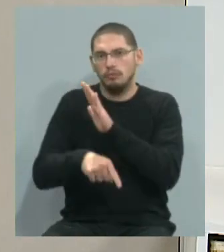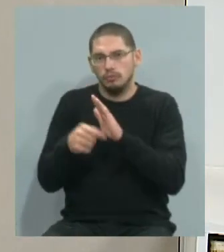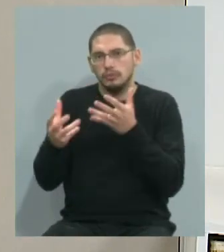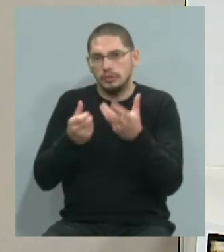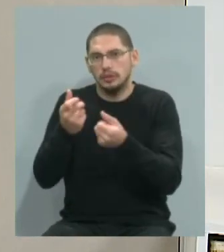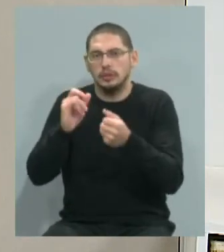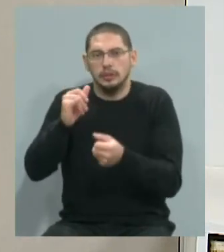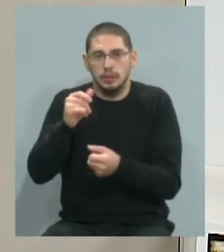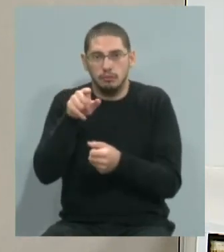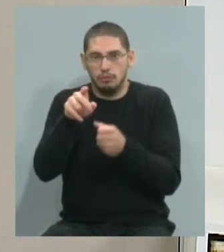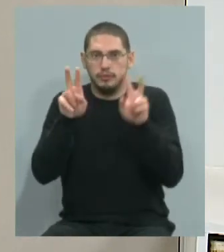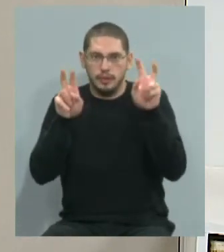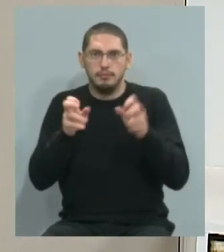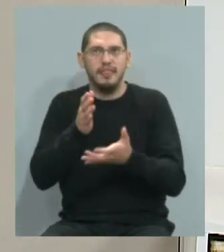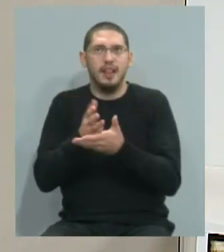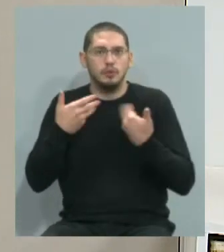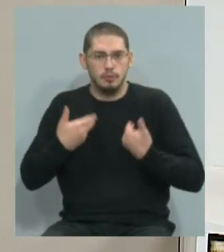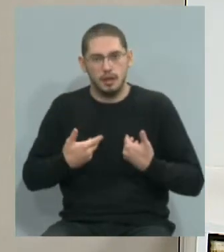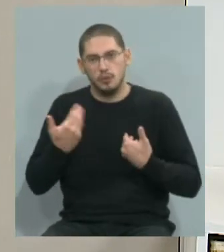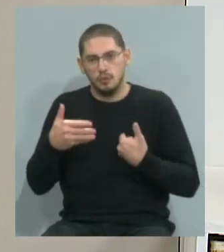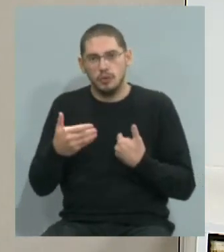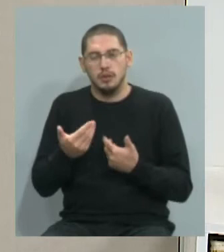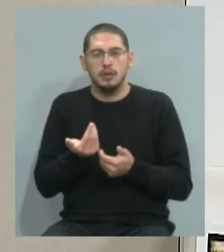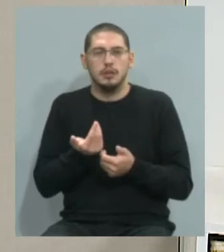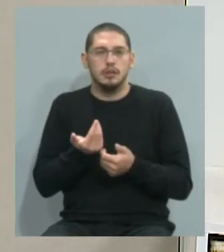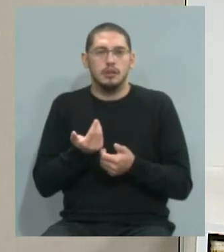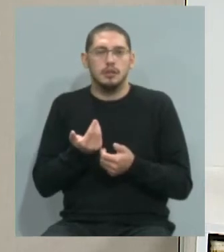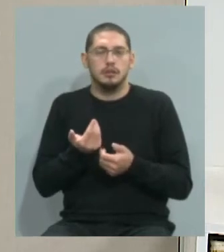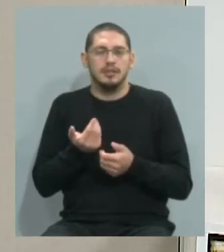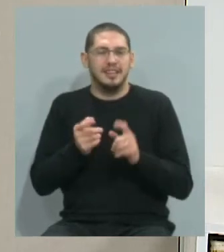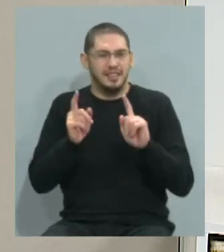de, lo acaba de decir usted, es un derecho humano y además en el